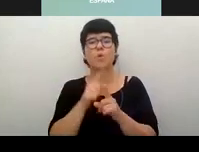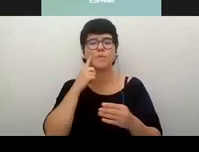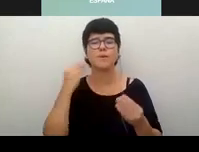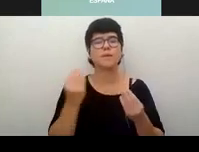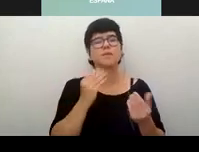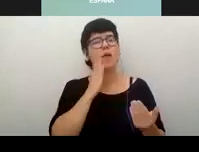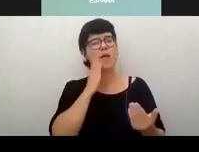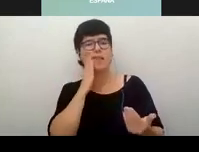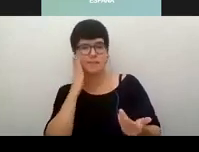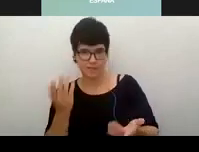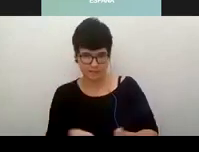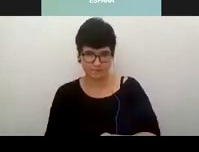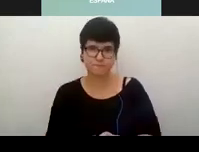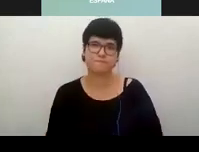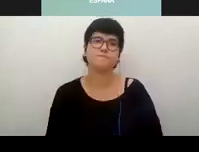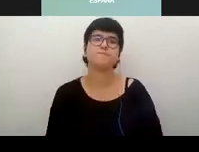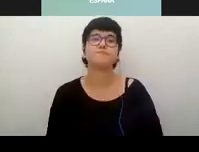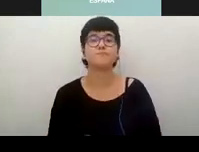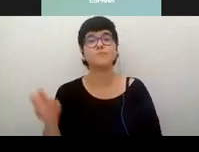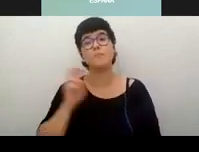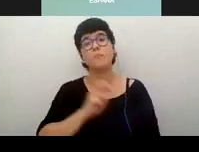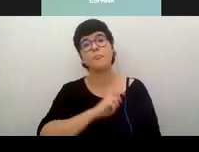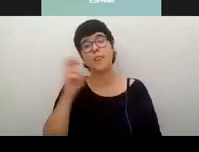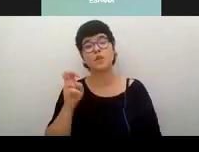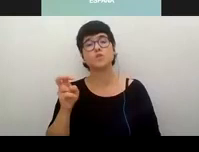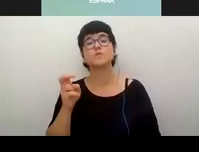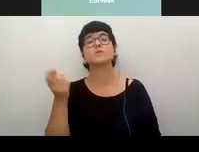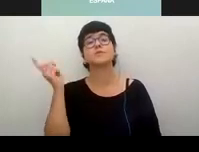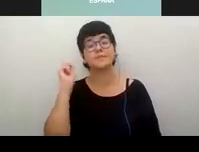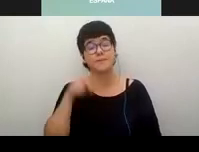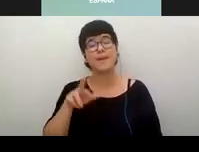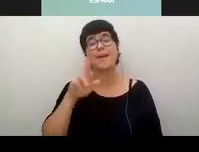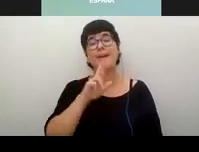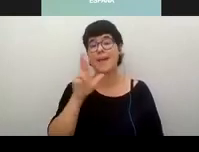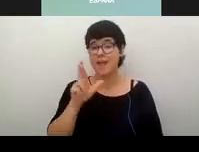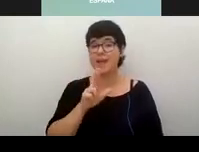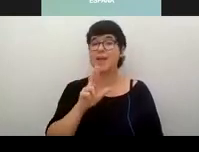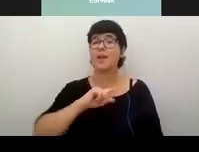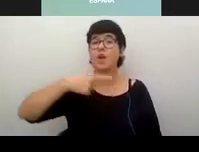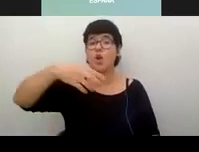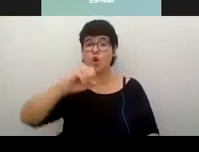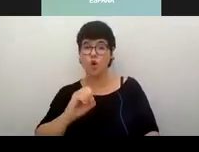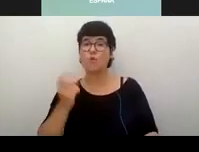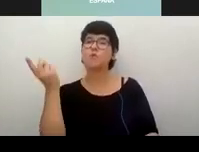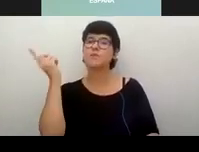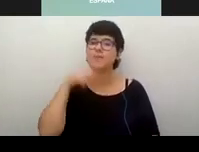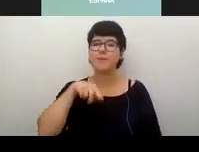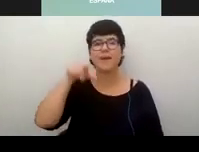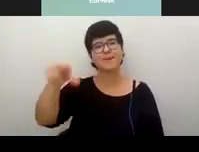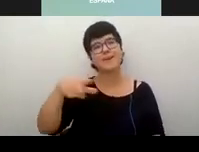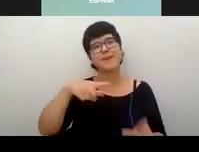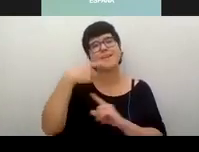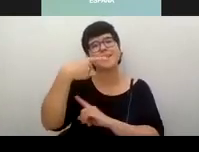Y finalmente, el L-RGO pre-ejercicio además contiene un extracto de ginkgo biloba. El ginkgo biloba aquí hace una